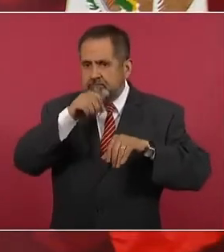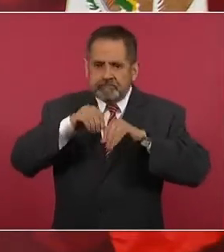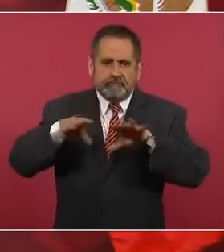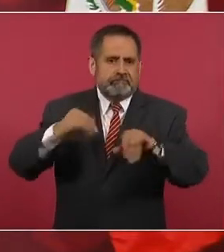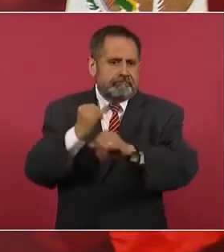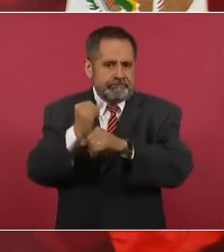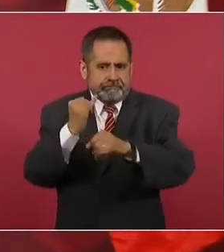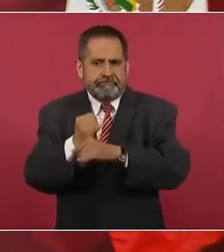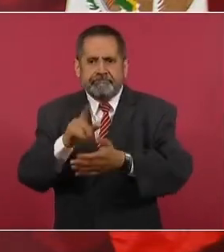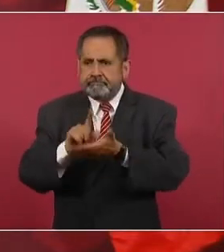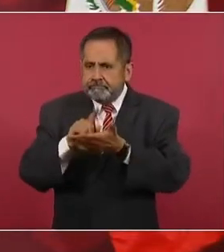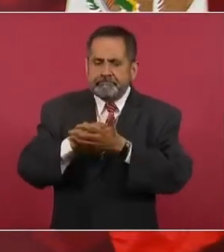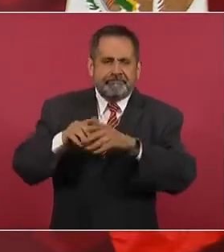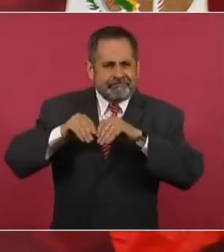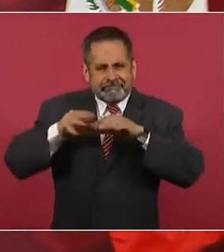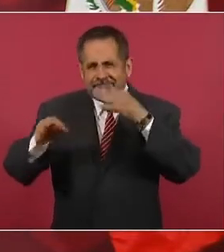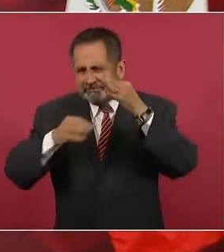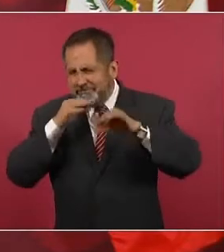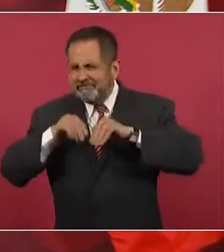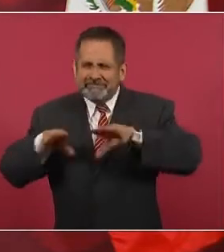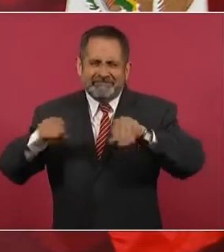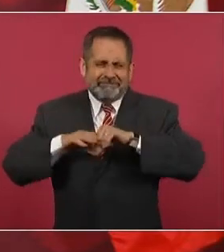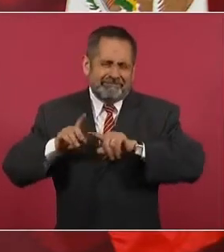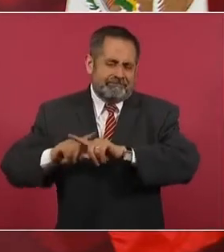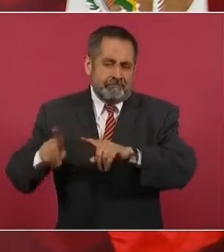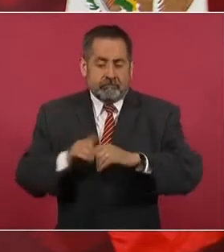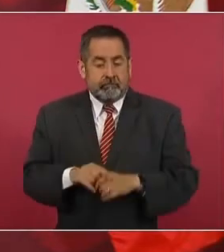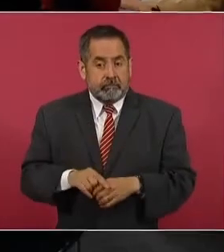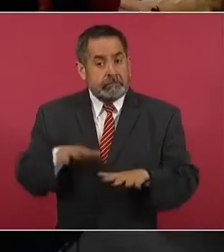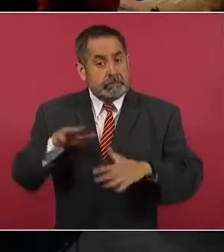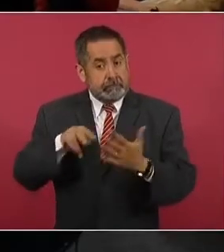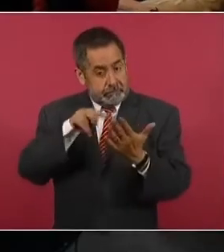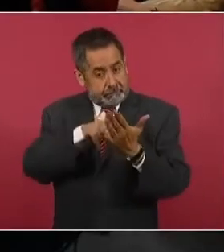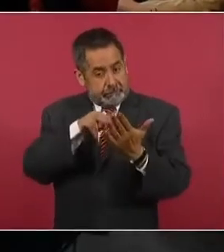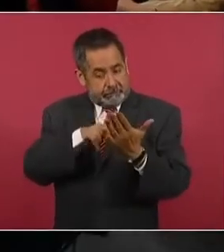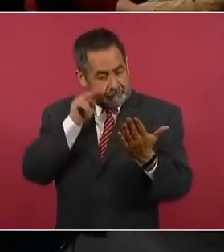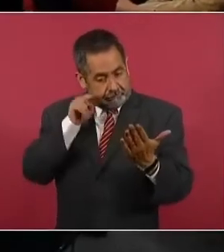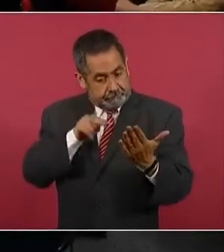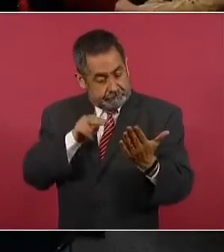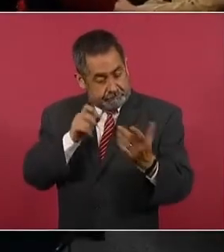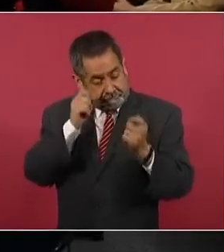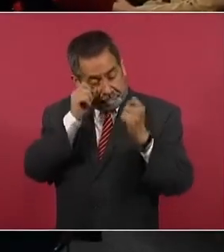redes. Lee unos textos en redes